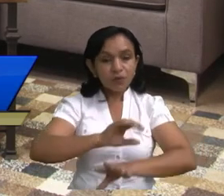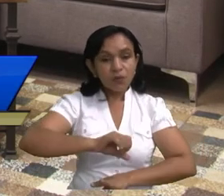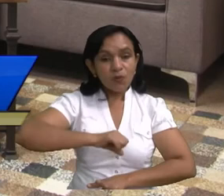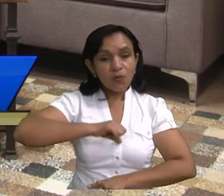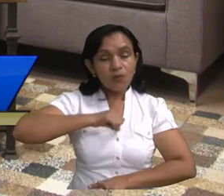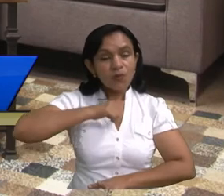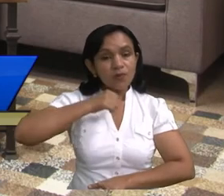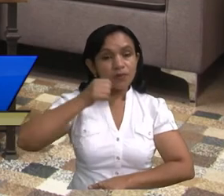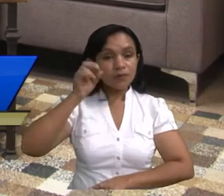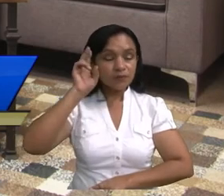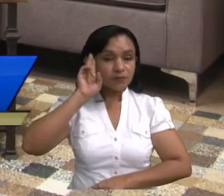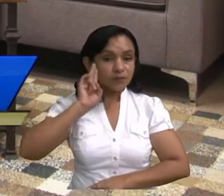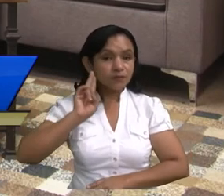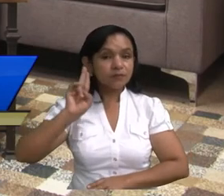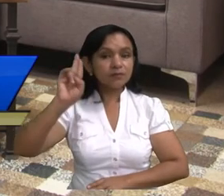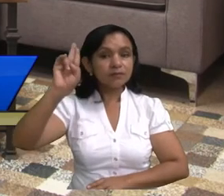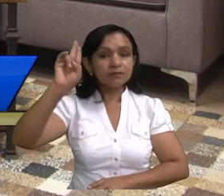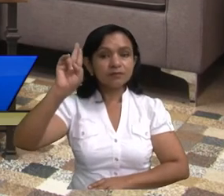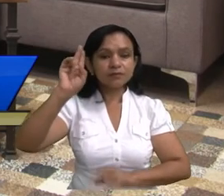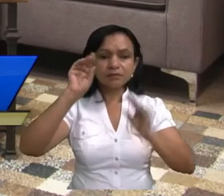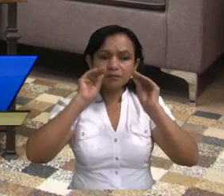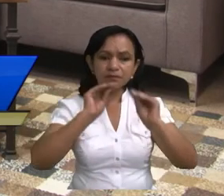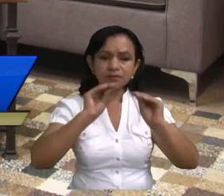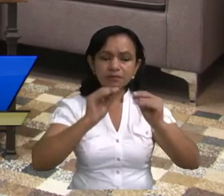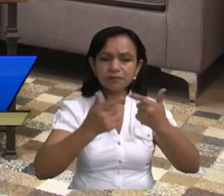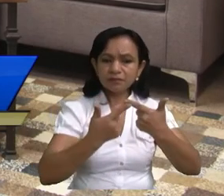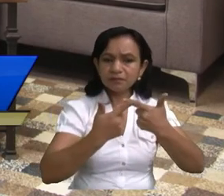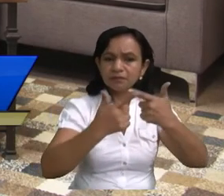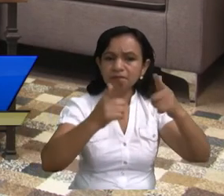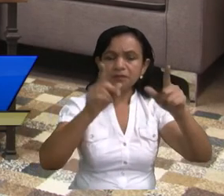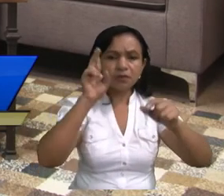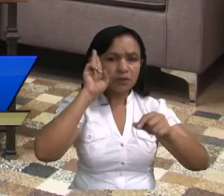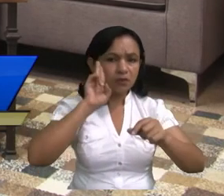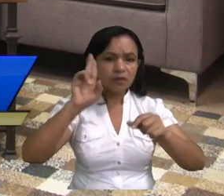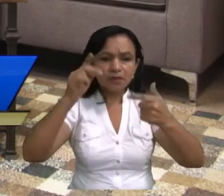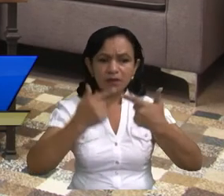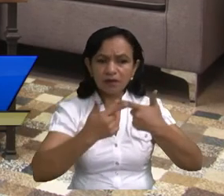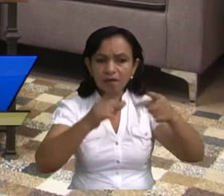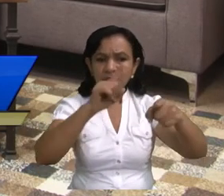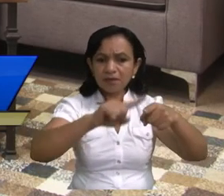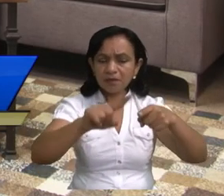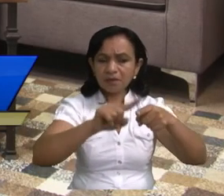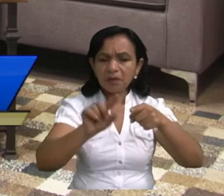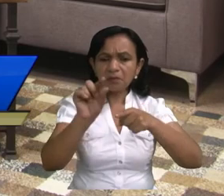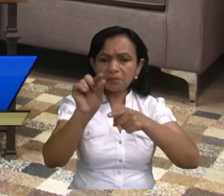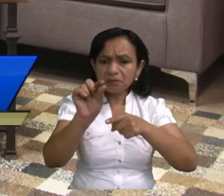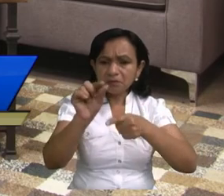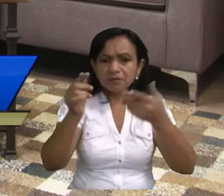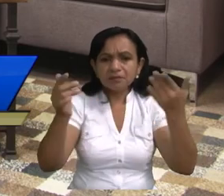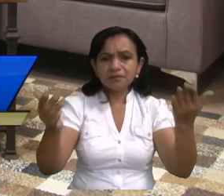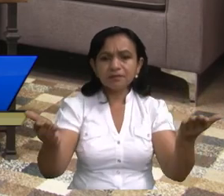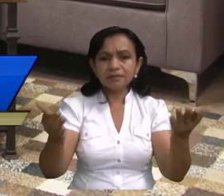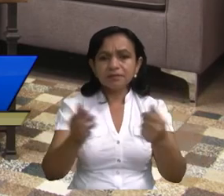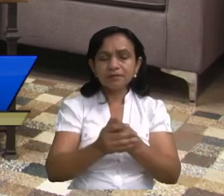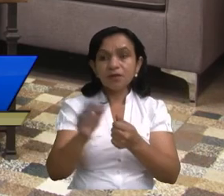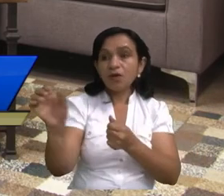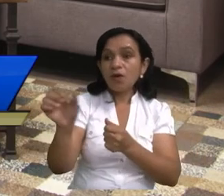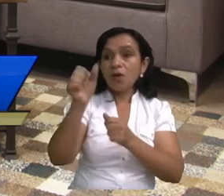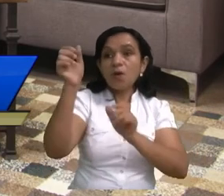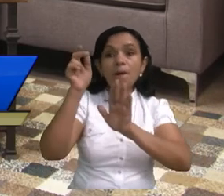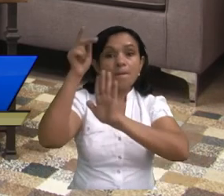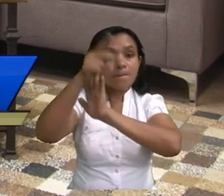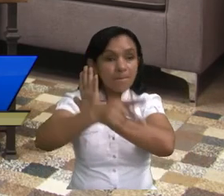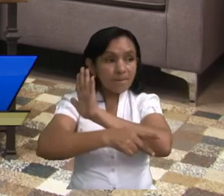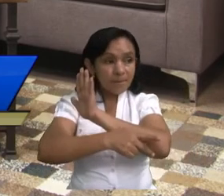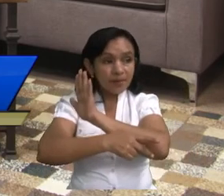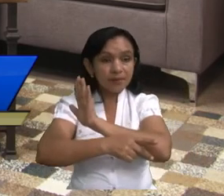de tener un sistema de educación público, universitario, porque los estudiantes, cuando